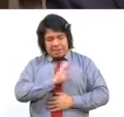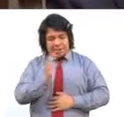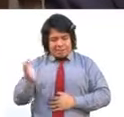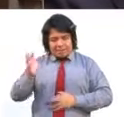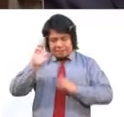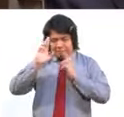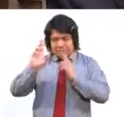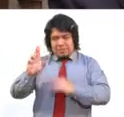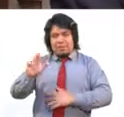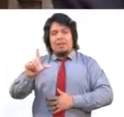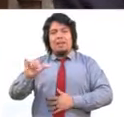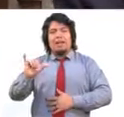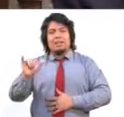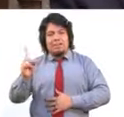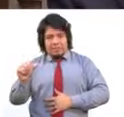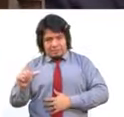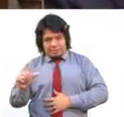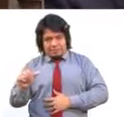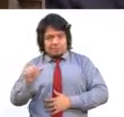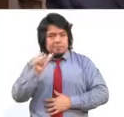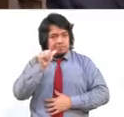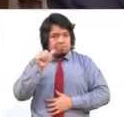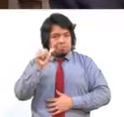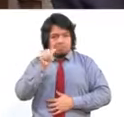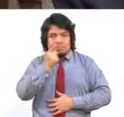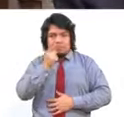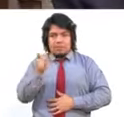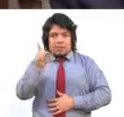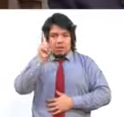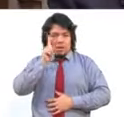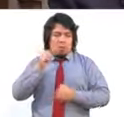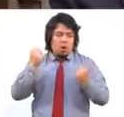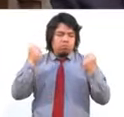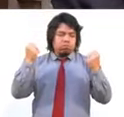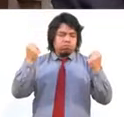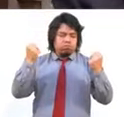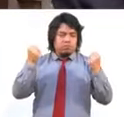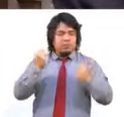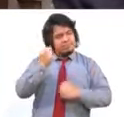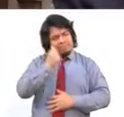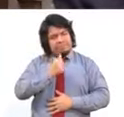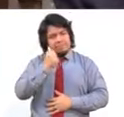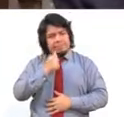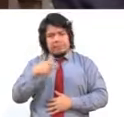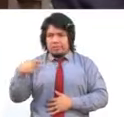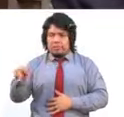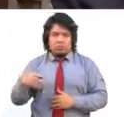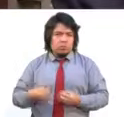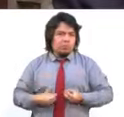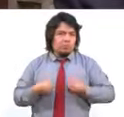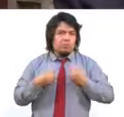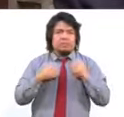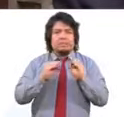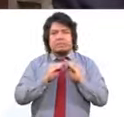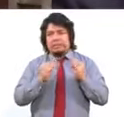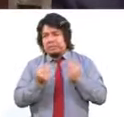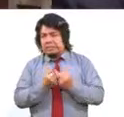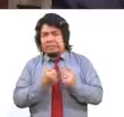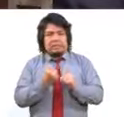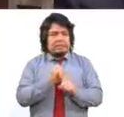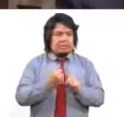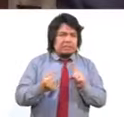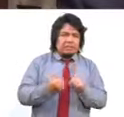por Laida. Como lo dije ayer, es una mujer luchona que ha vivido distintas formas de violencia, hablando de la